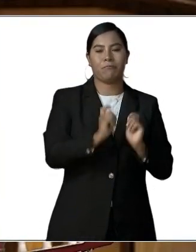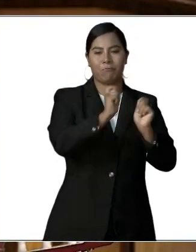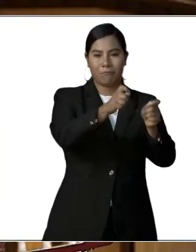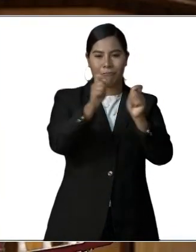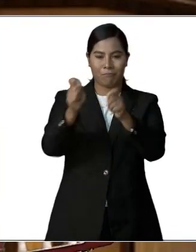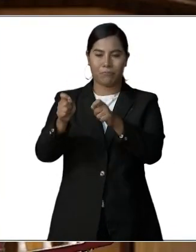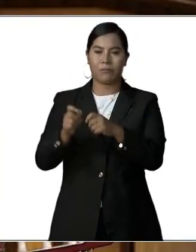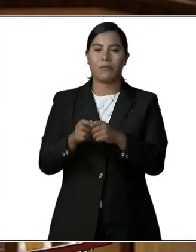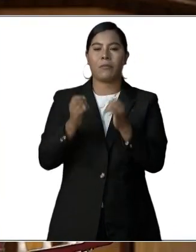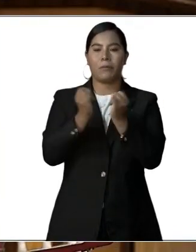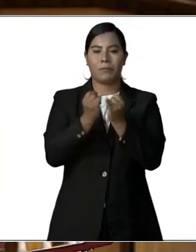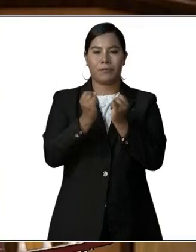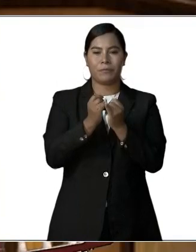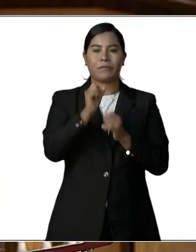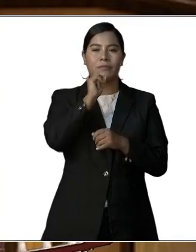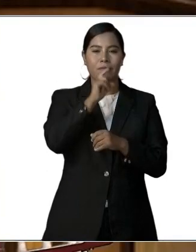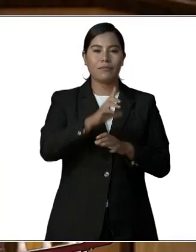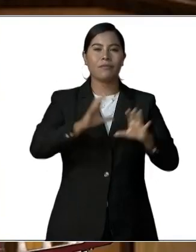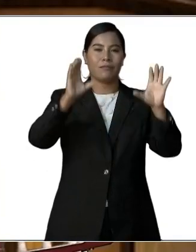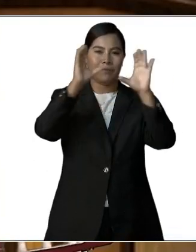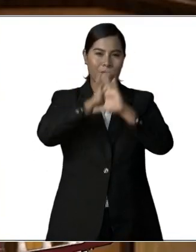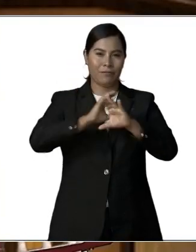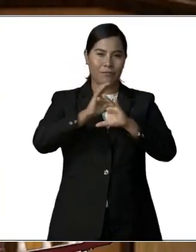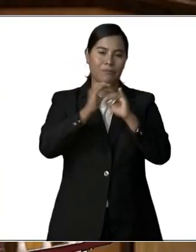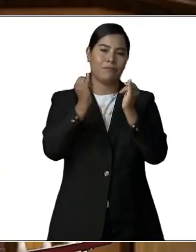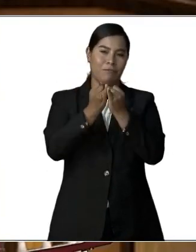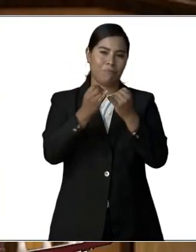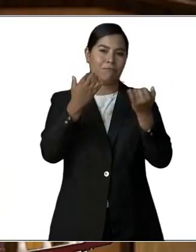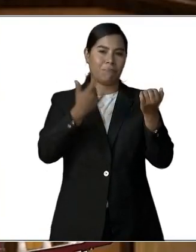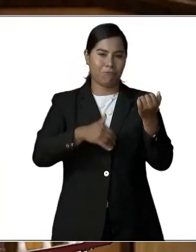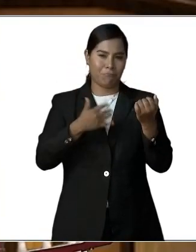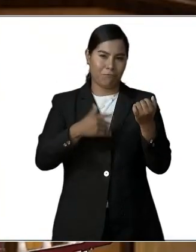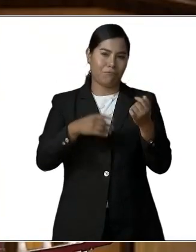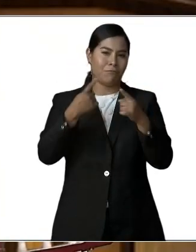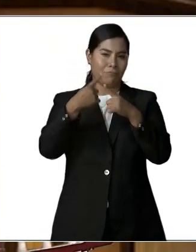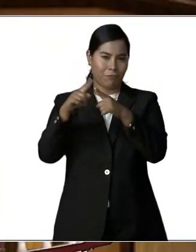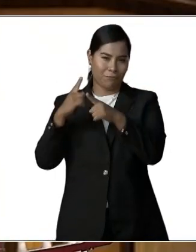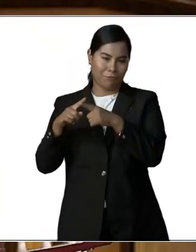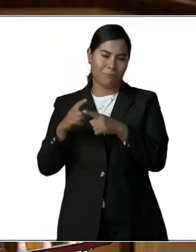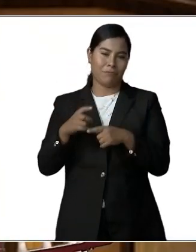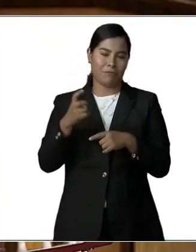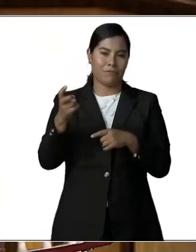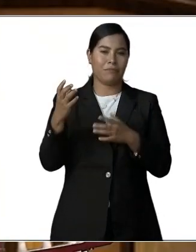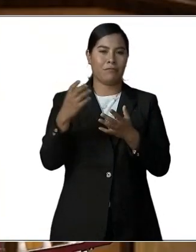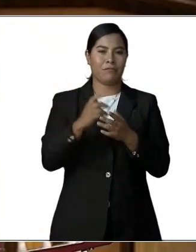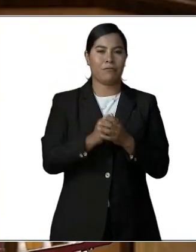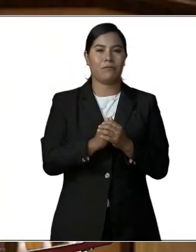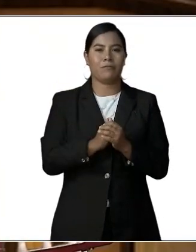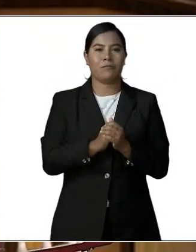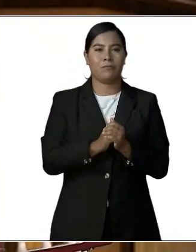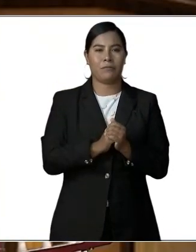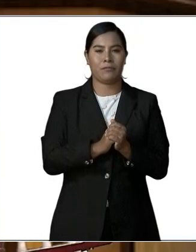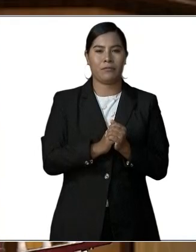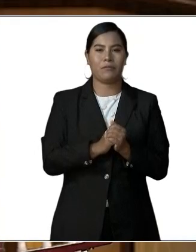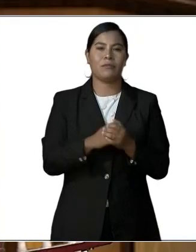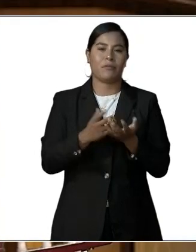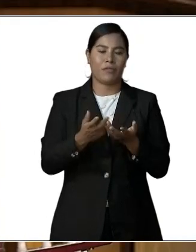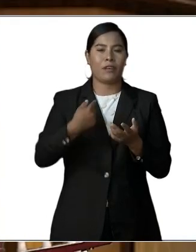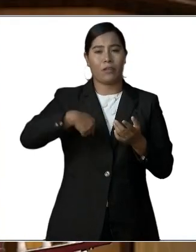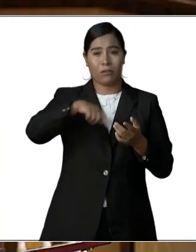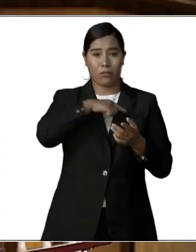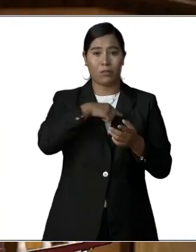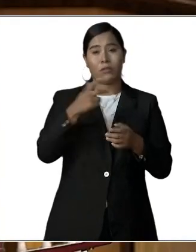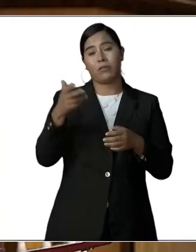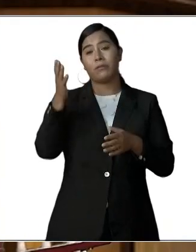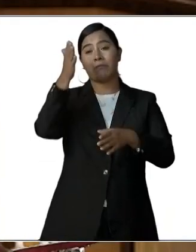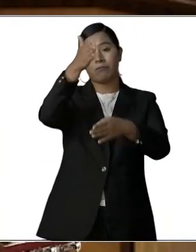también para el mejor requinto, mejor contrabajo y mejor solista. Y pues vamos a estar grabando la final y entregándoles